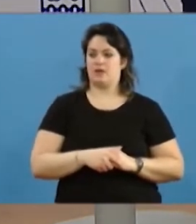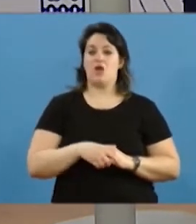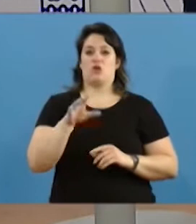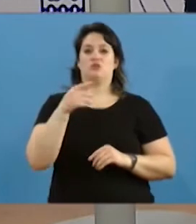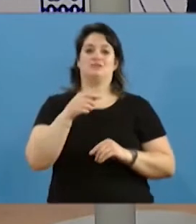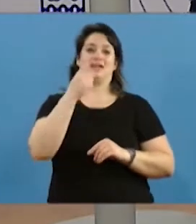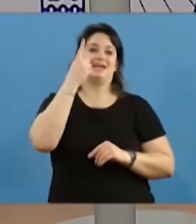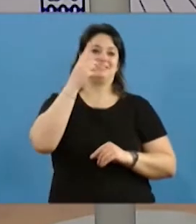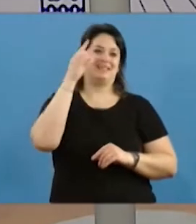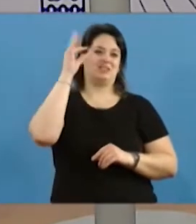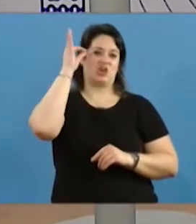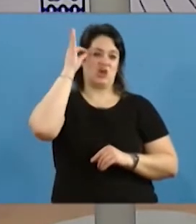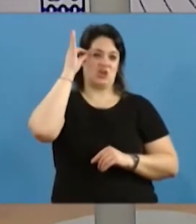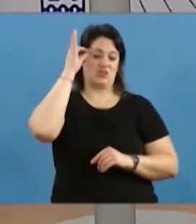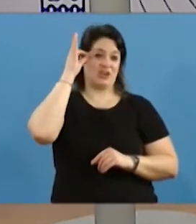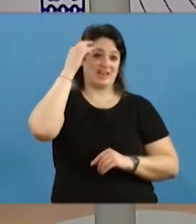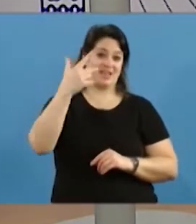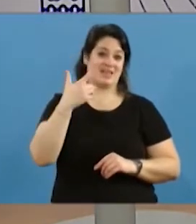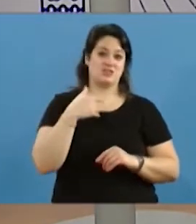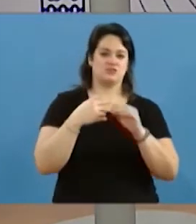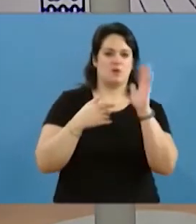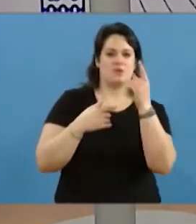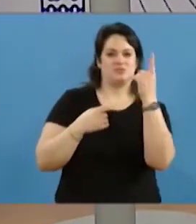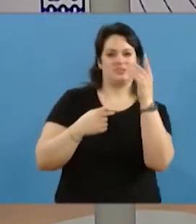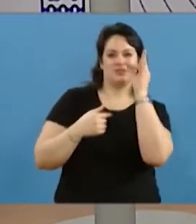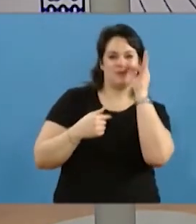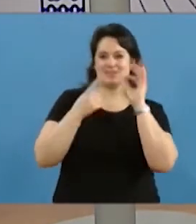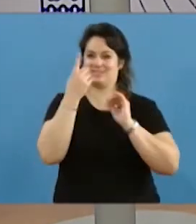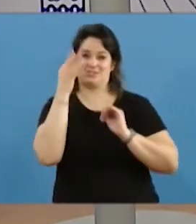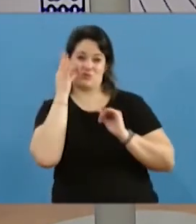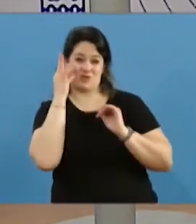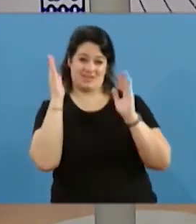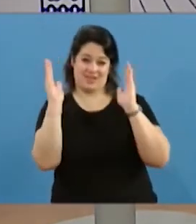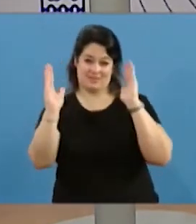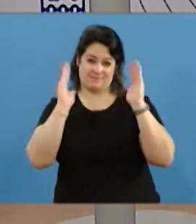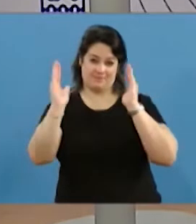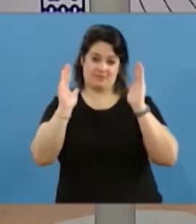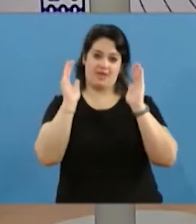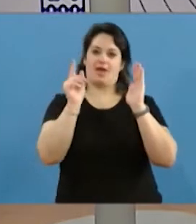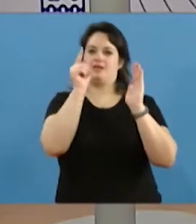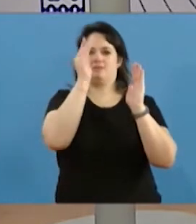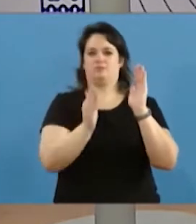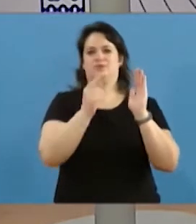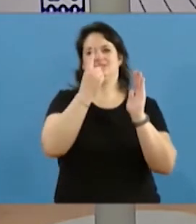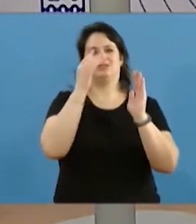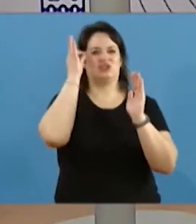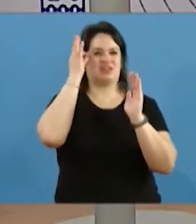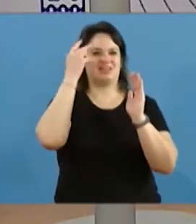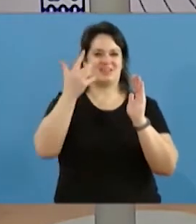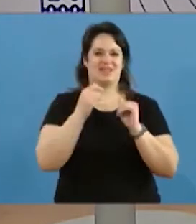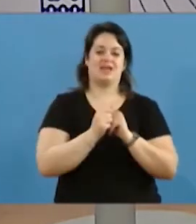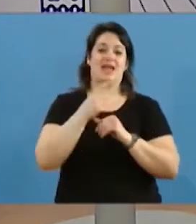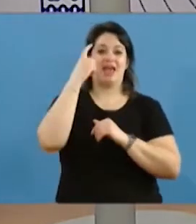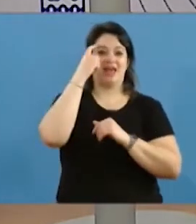tengo 133, entre el 120 y el 140 llega al 133. Bien. En la E tengo